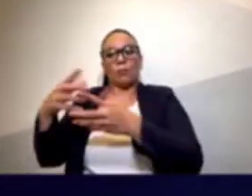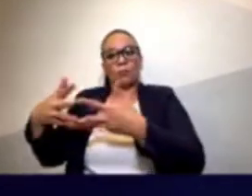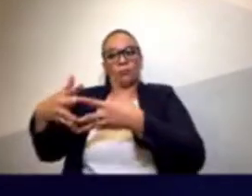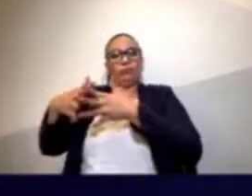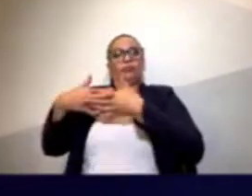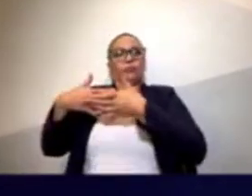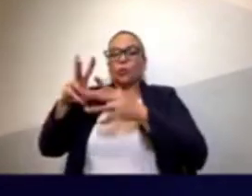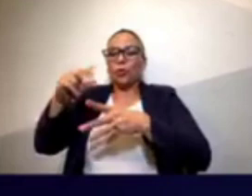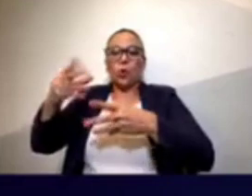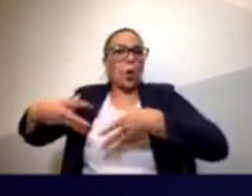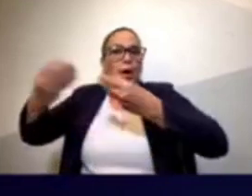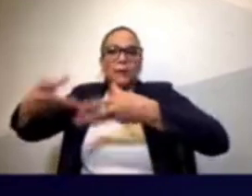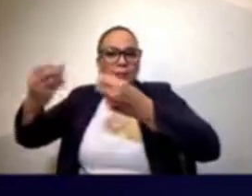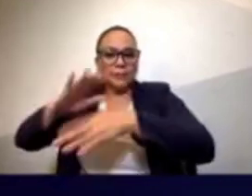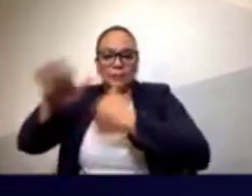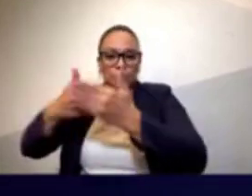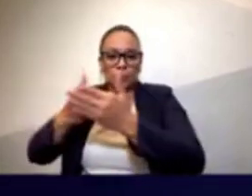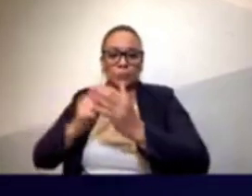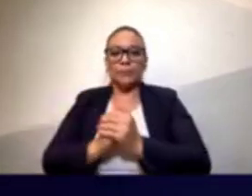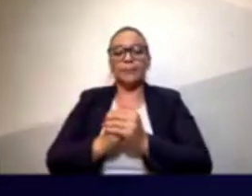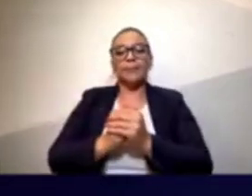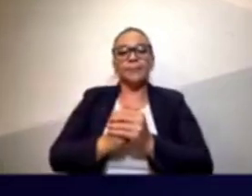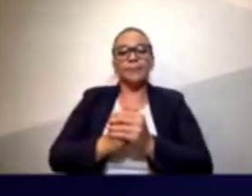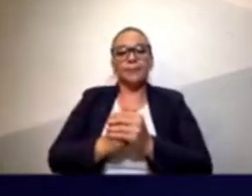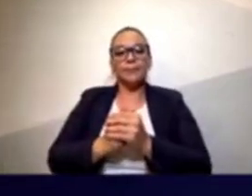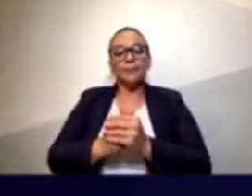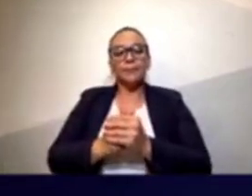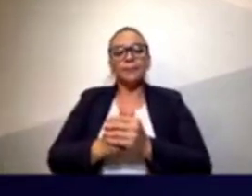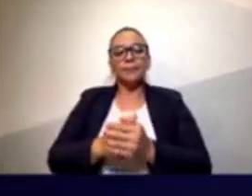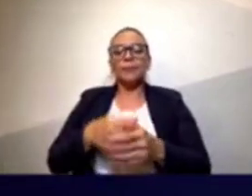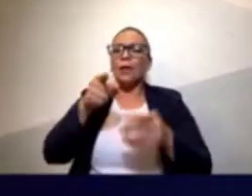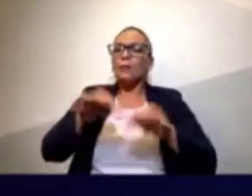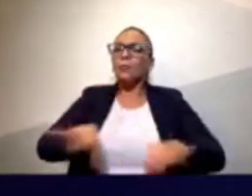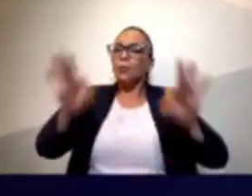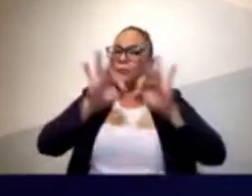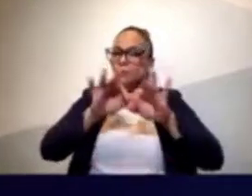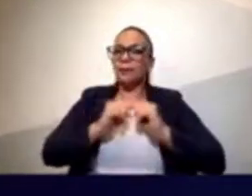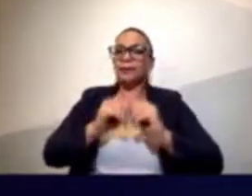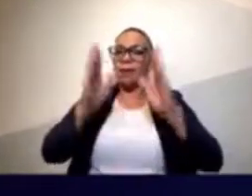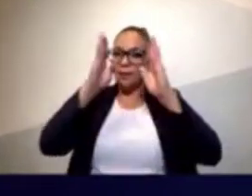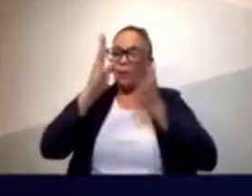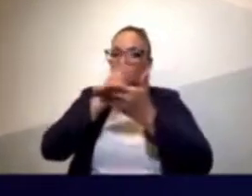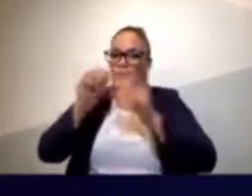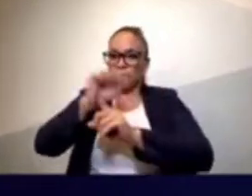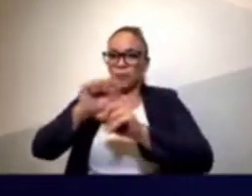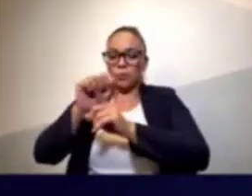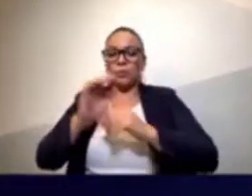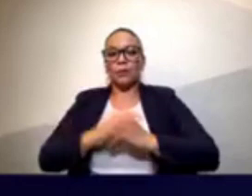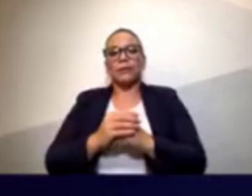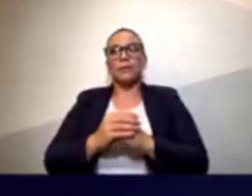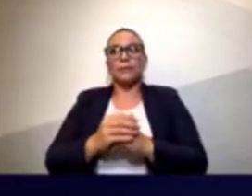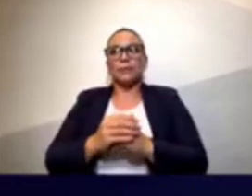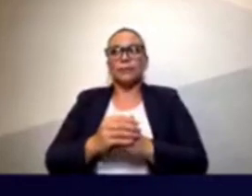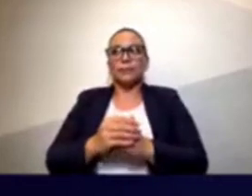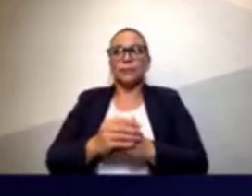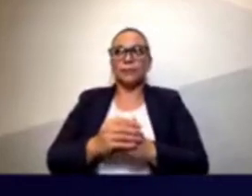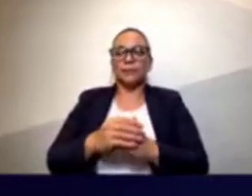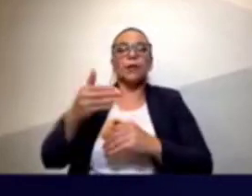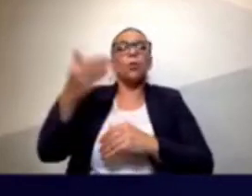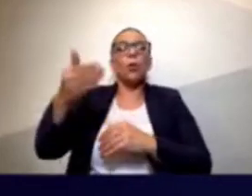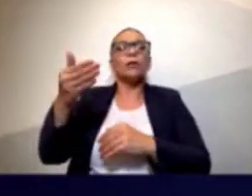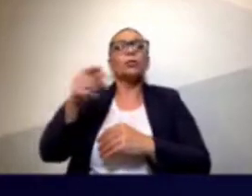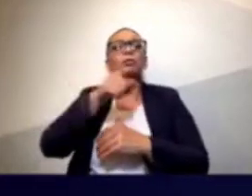gasto. Y aquí me parece que también hay que llamar la atención a algo. Cuando usted diseña